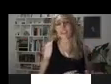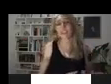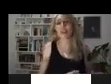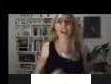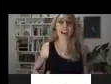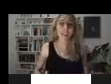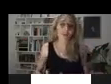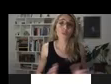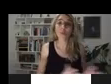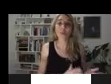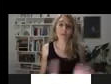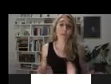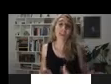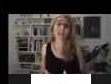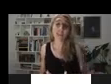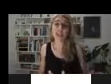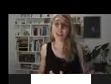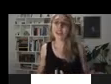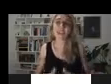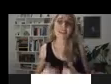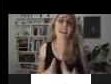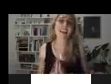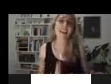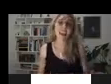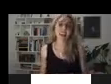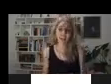acervo, sino que hay un movimiento financiero